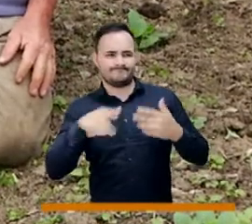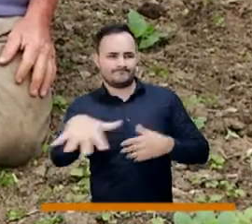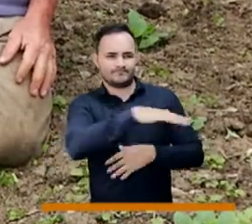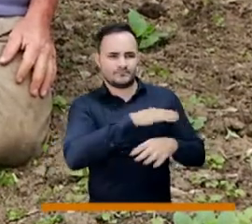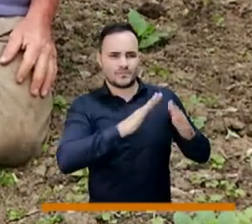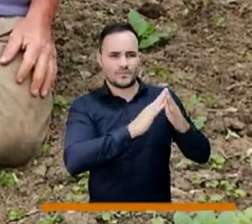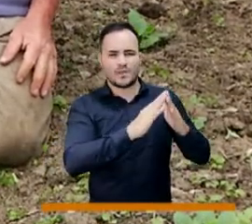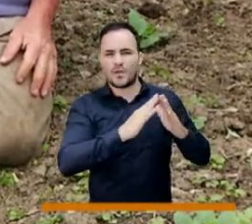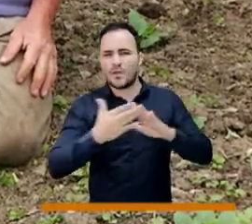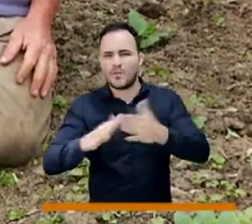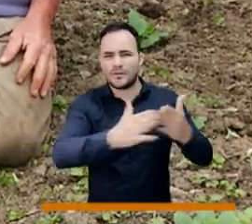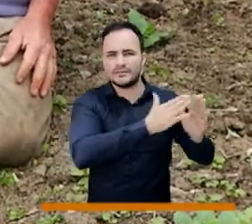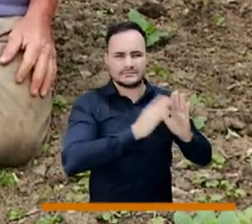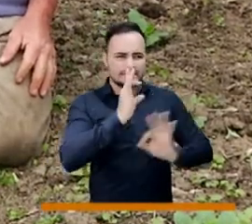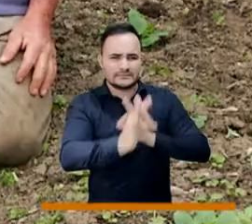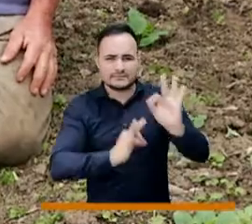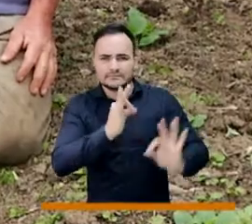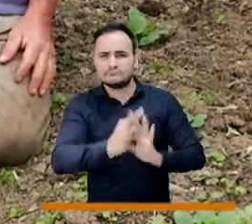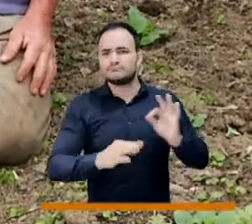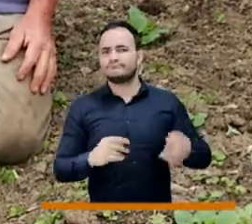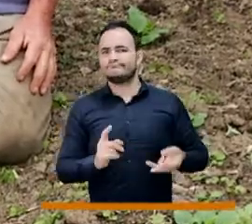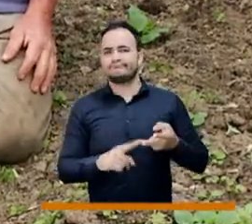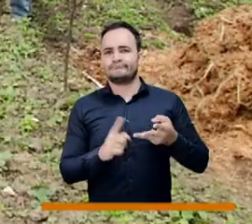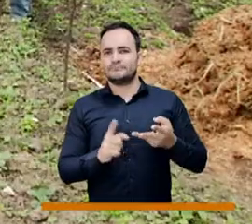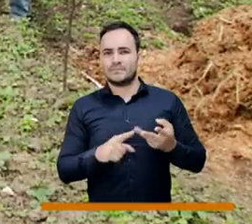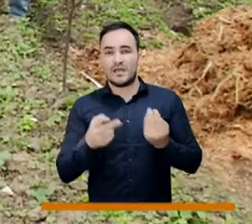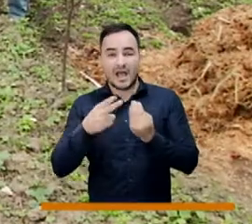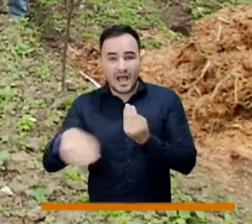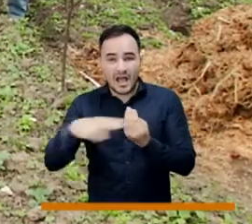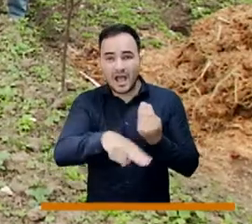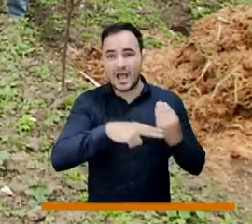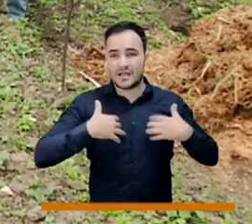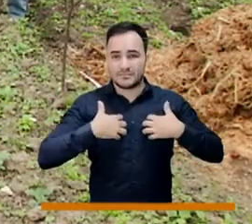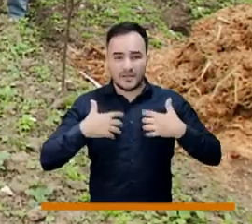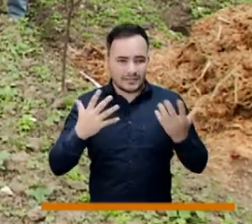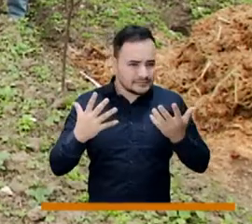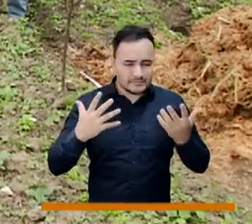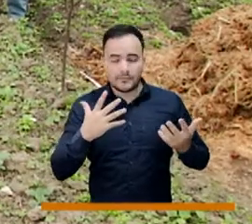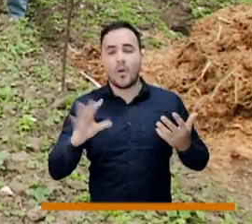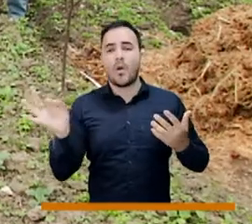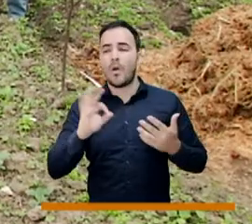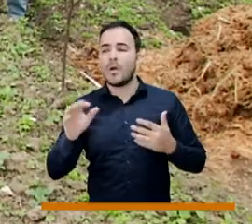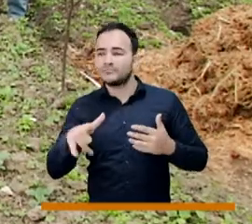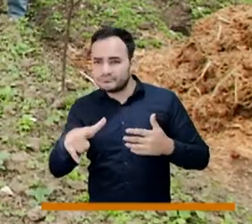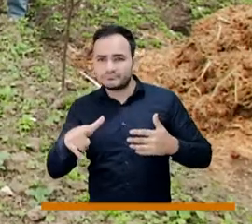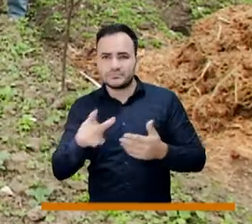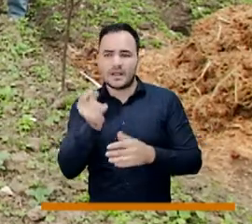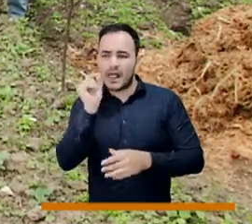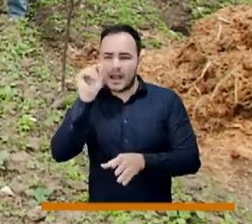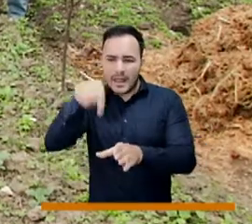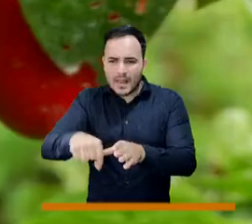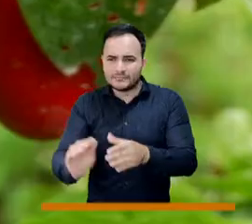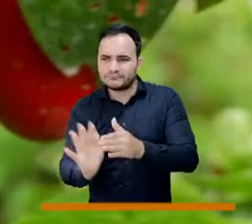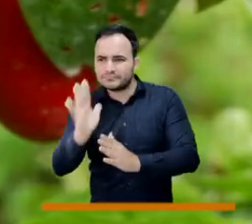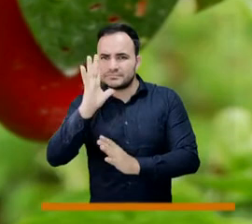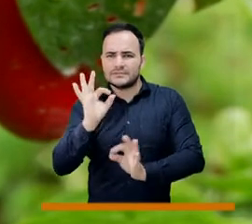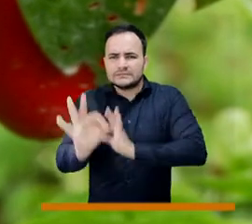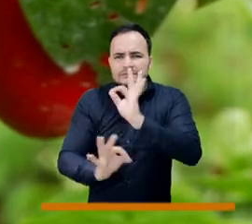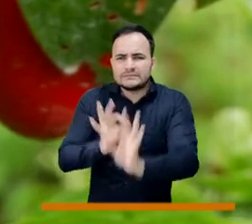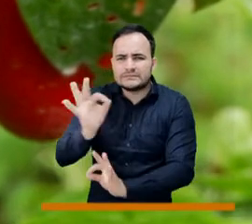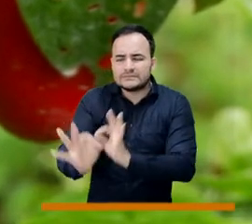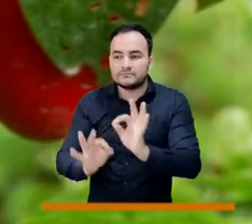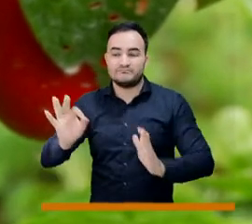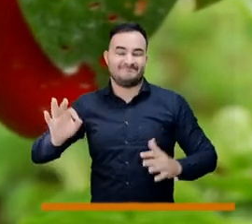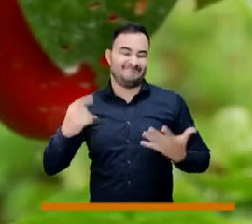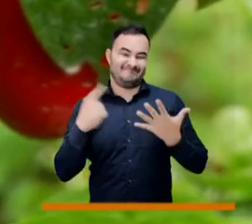pero también hacemos cuidado de especies menores, somos salvaguarda de semillas, custodias de semillas,